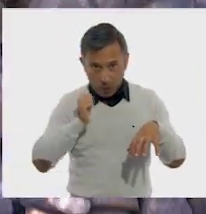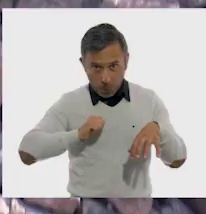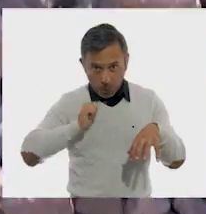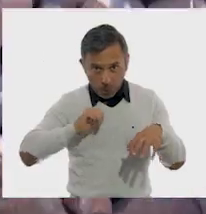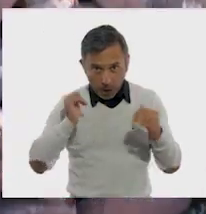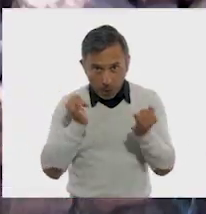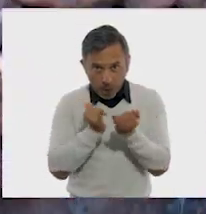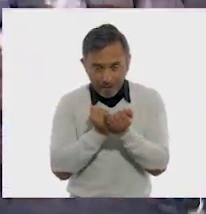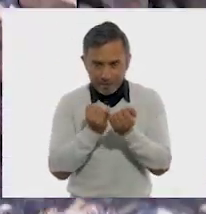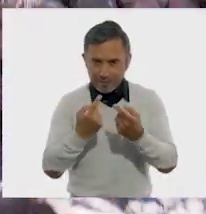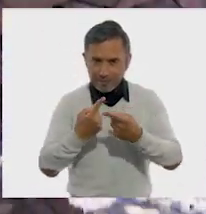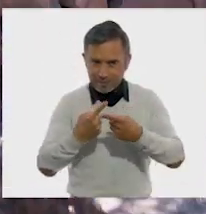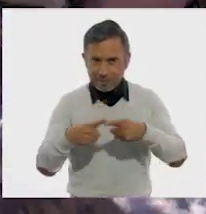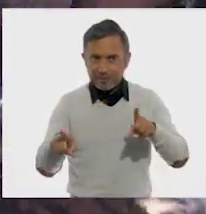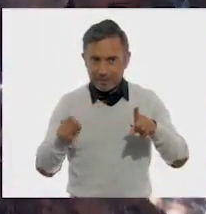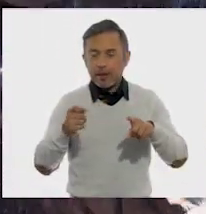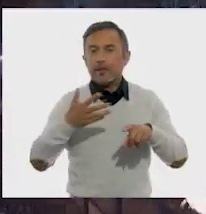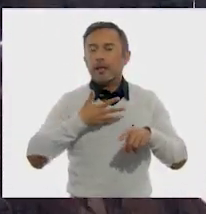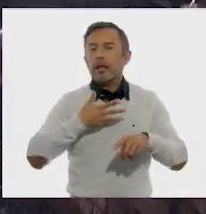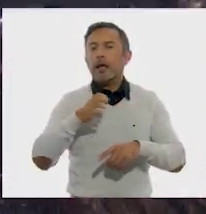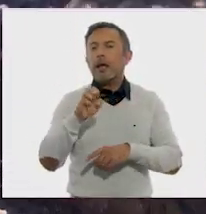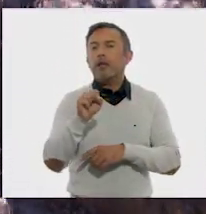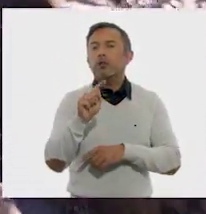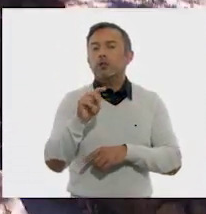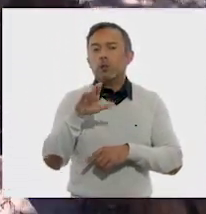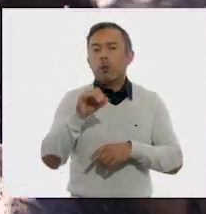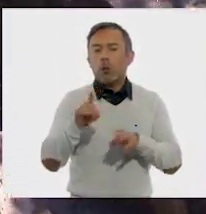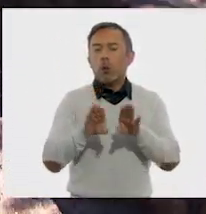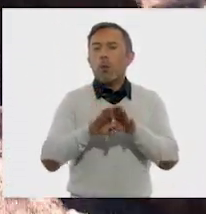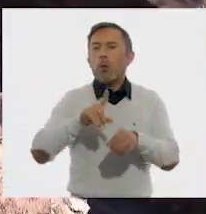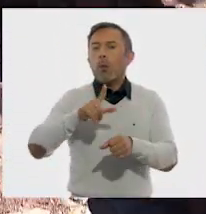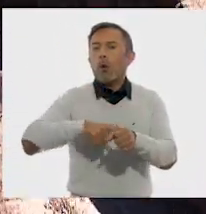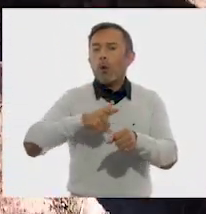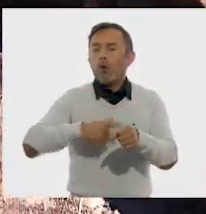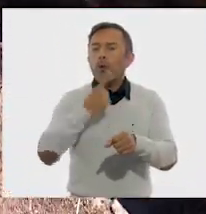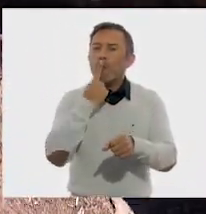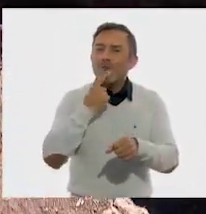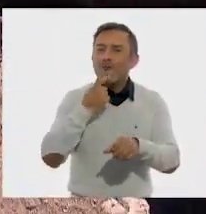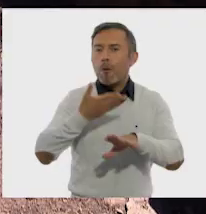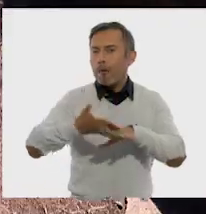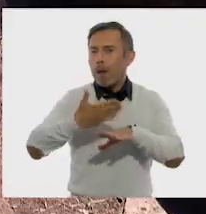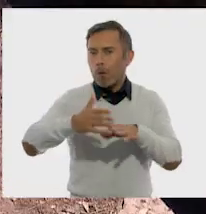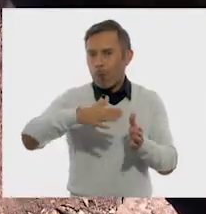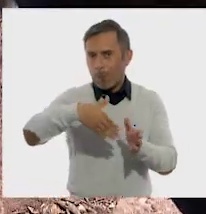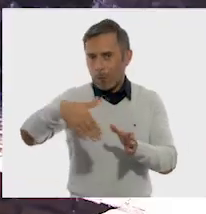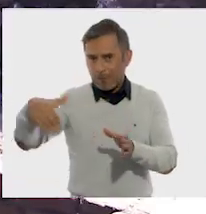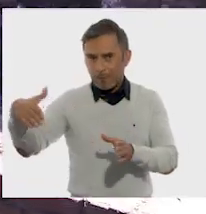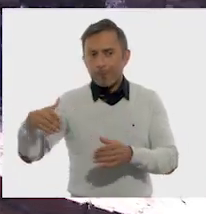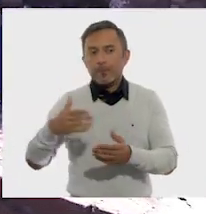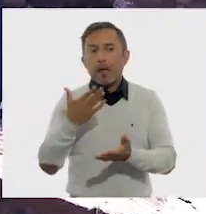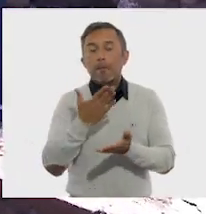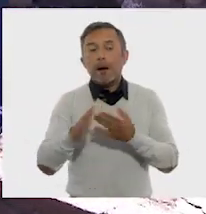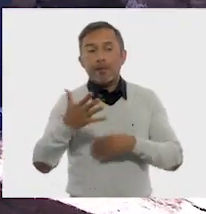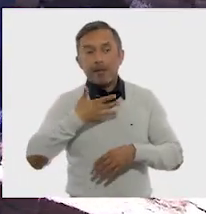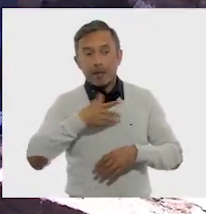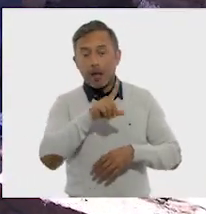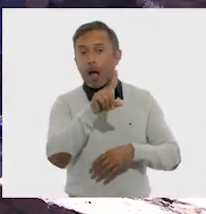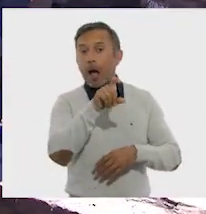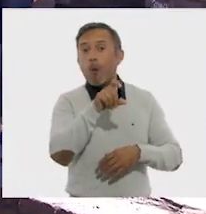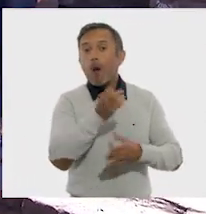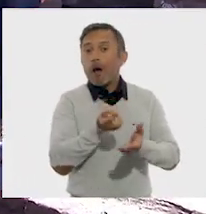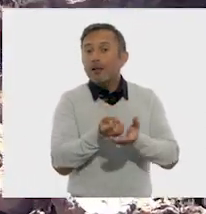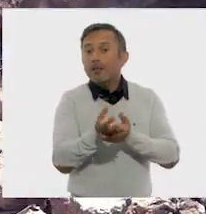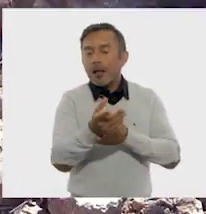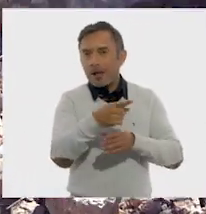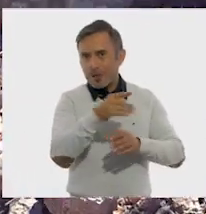recubrimiento blanco que se llama estuco y se pintaba de color rojo y blanco. Otro elemento es que tenemos aquí la salida del agua, viene desde dentro